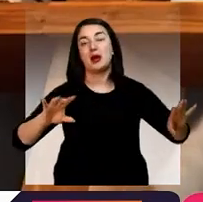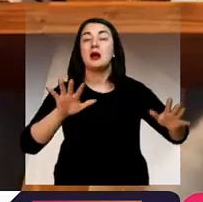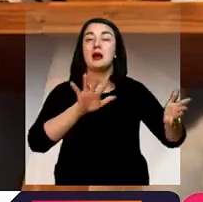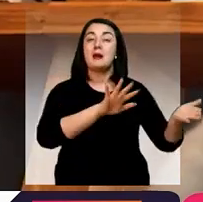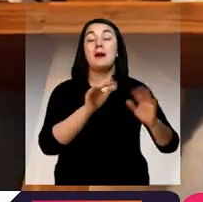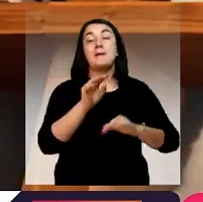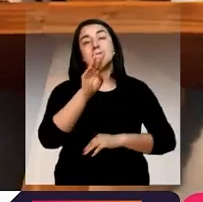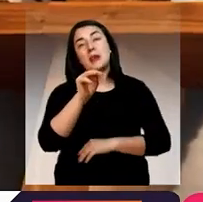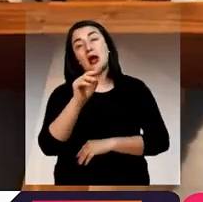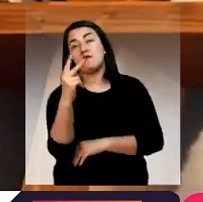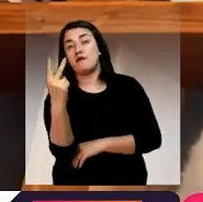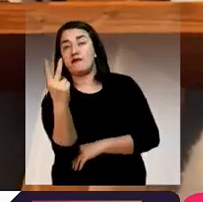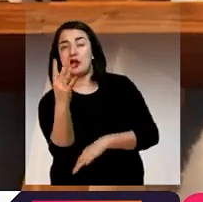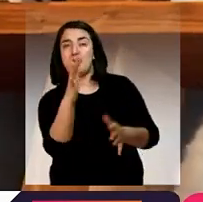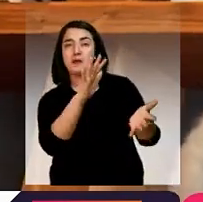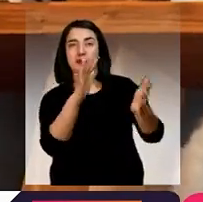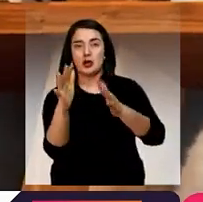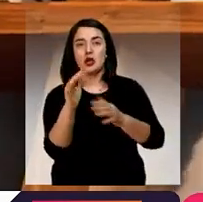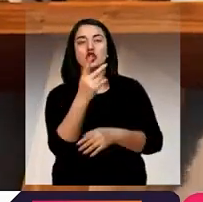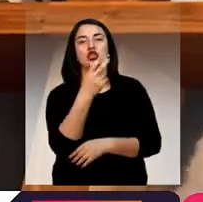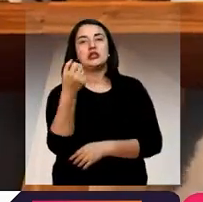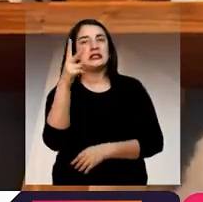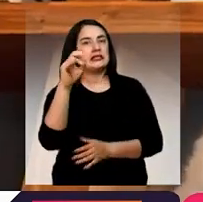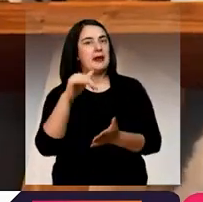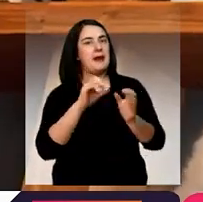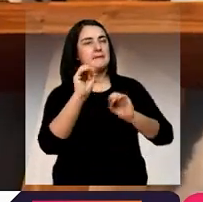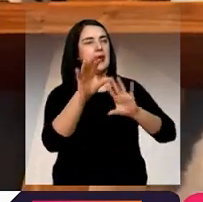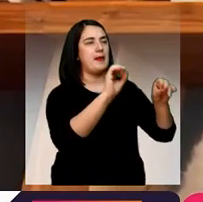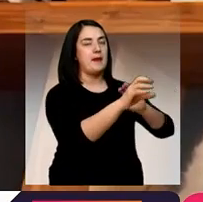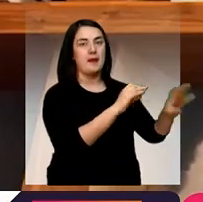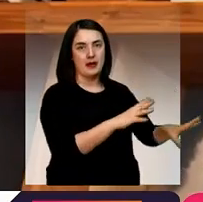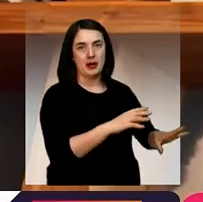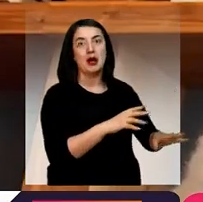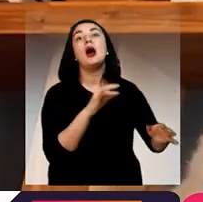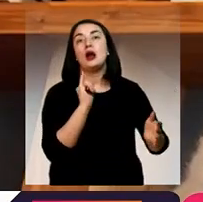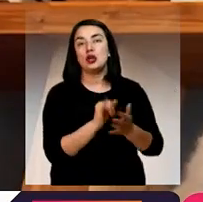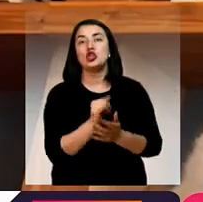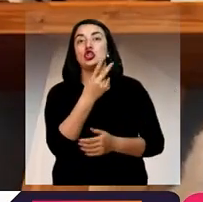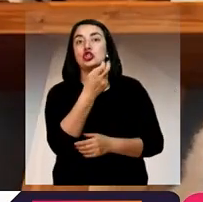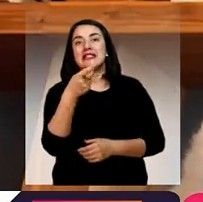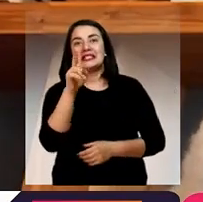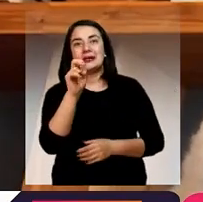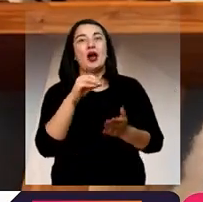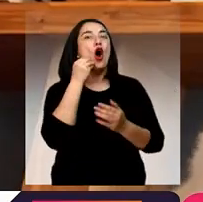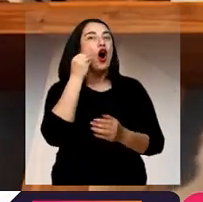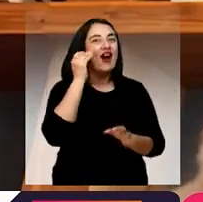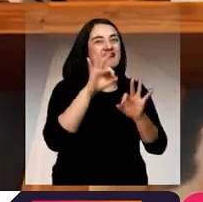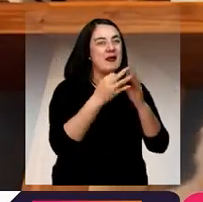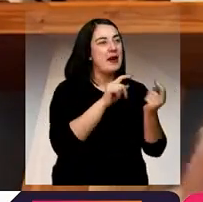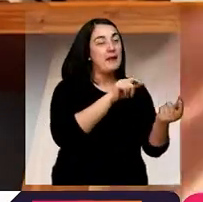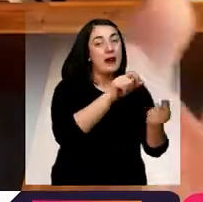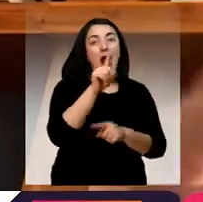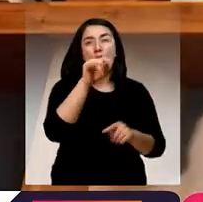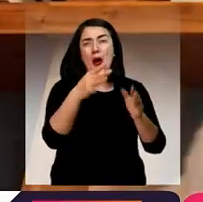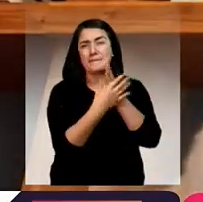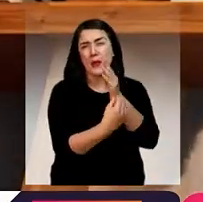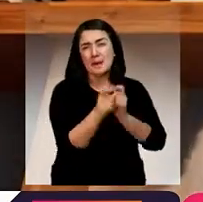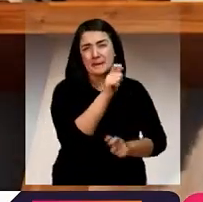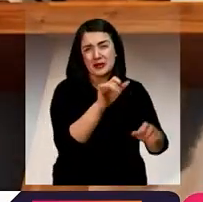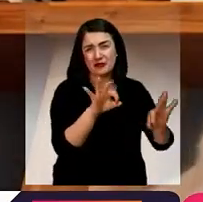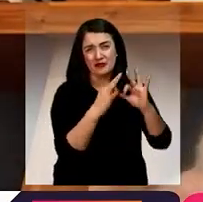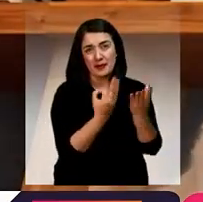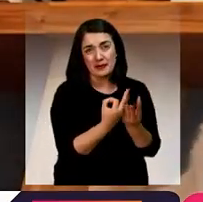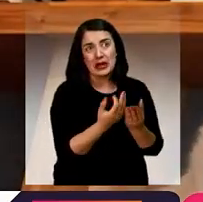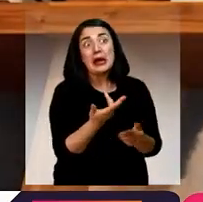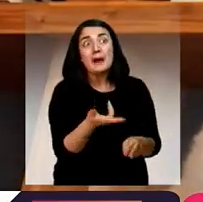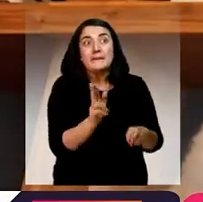se completan los 217 mil giros son 217 mil hogares a los hogares pobres por estos días adicionales de cuarentena